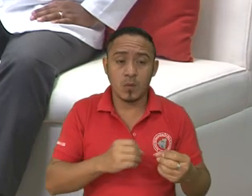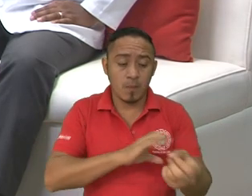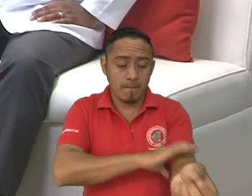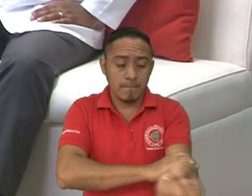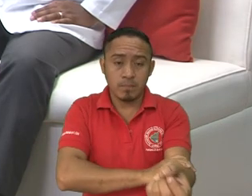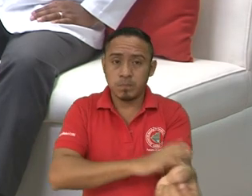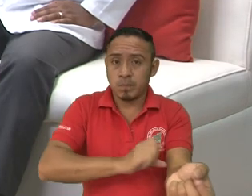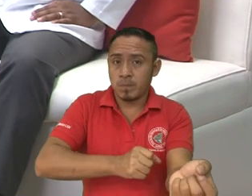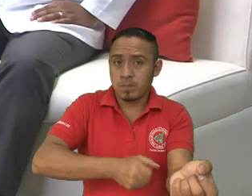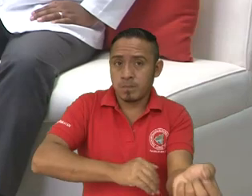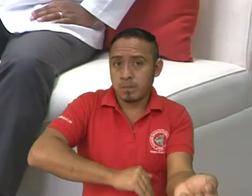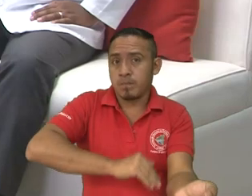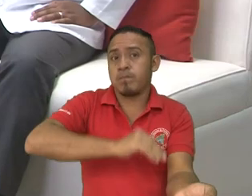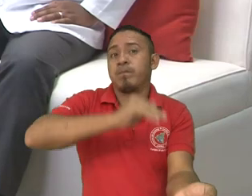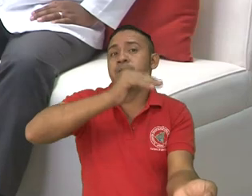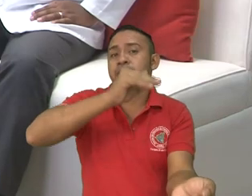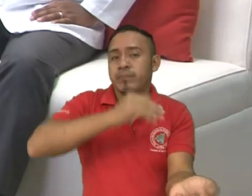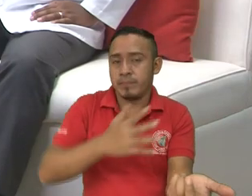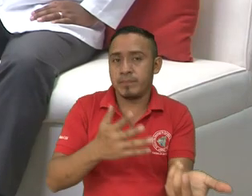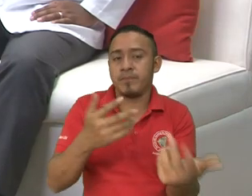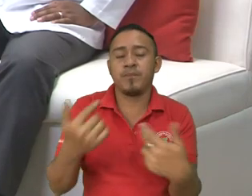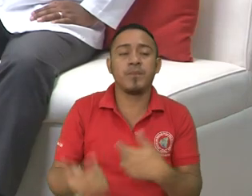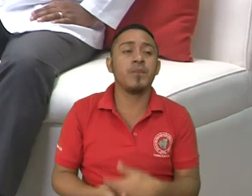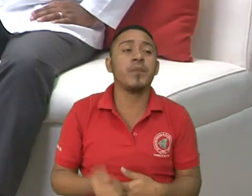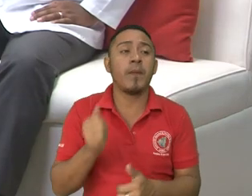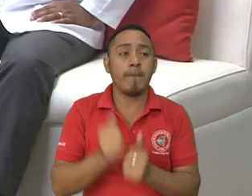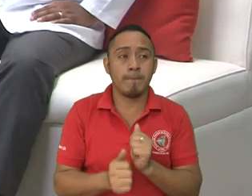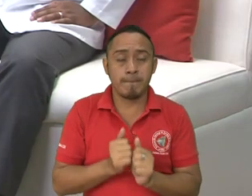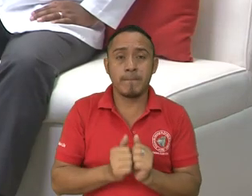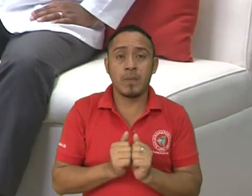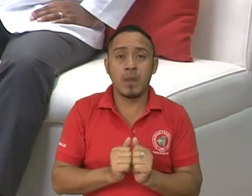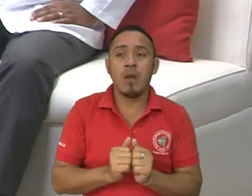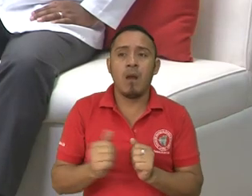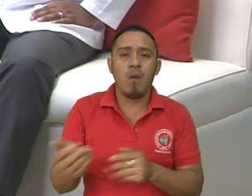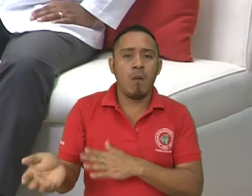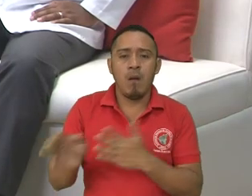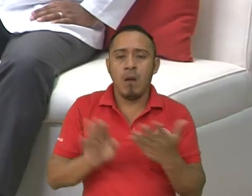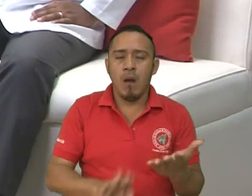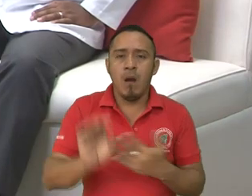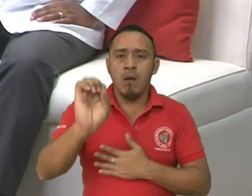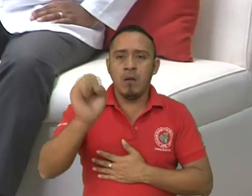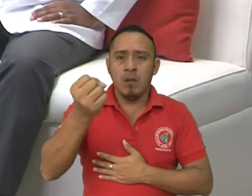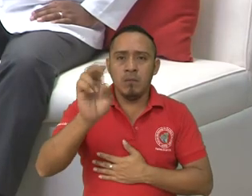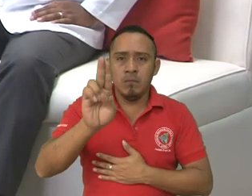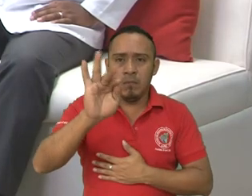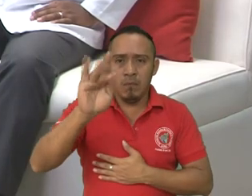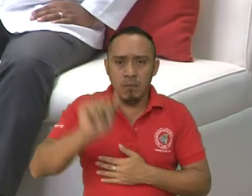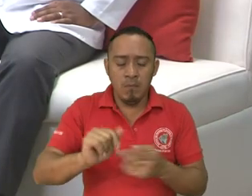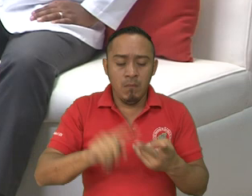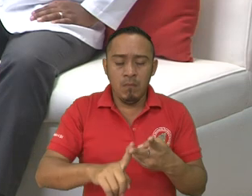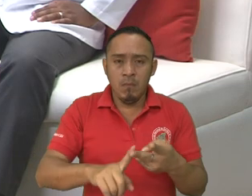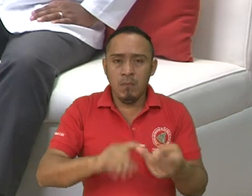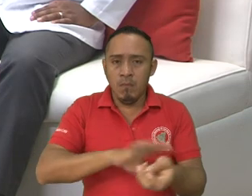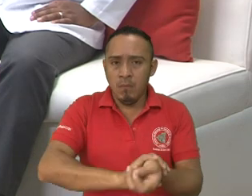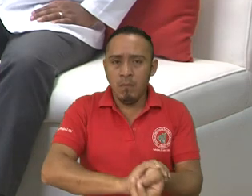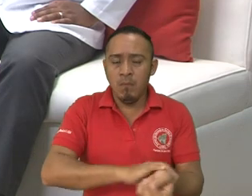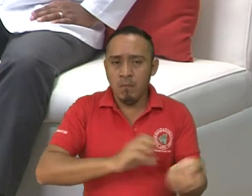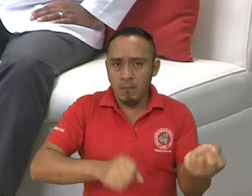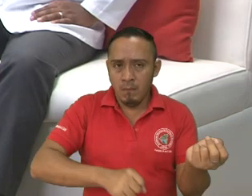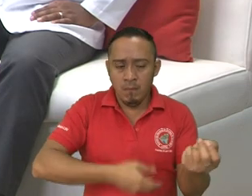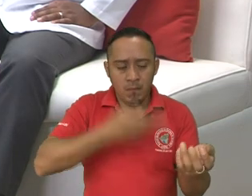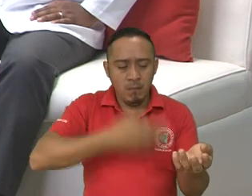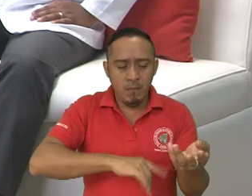arterial, porque tenemos los factores de riesgo para padecer una muerte súbita, que son los pacientes hipertensos, diabéticos,